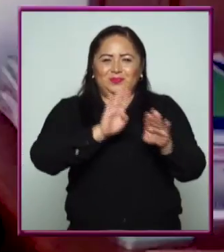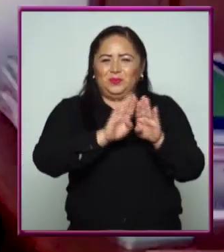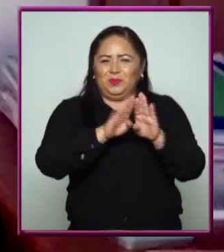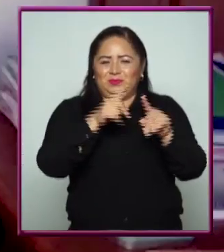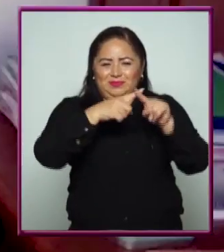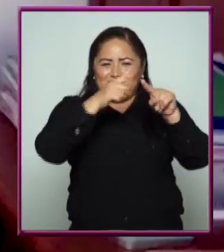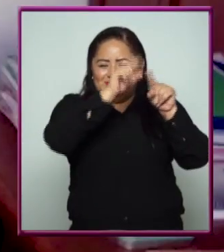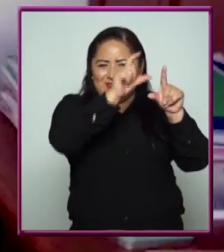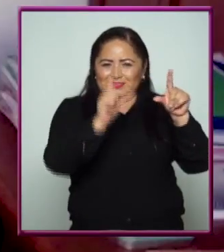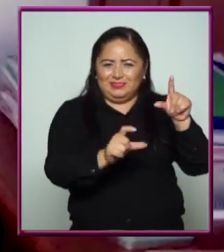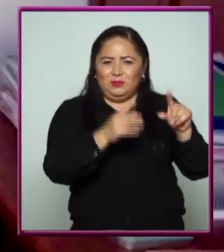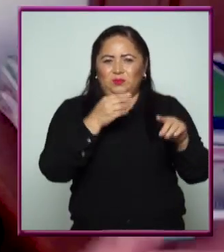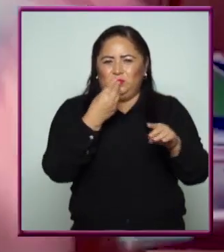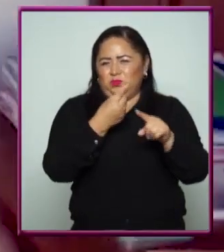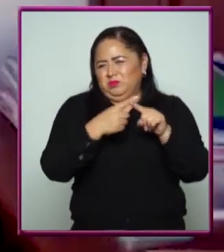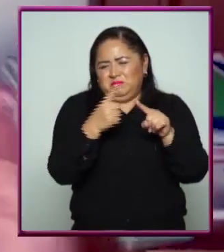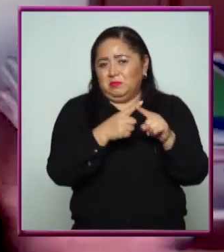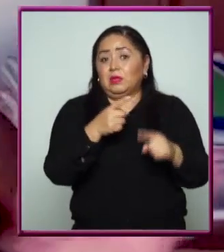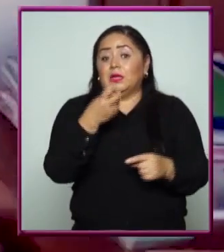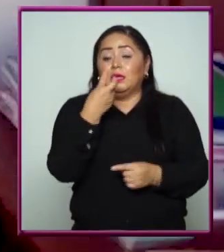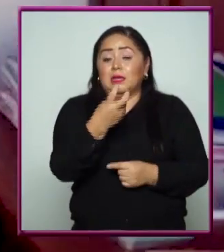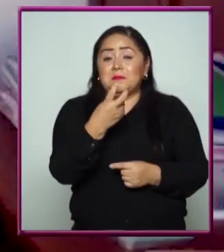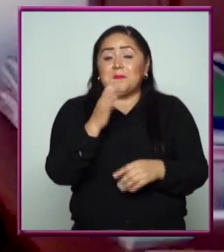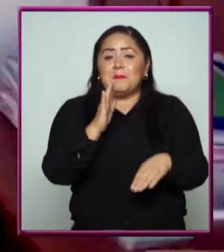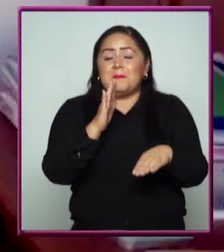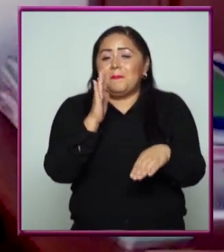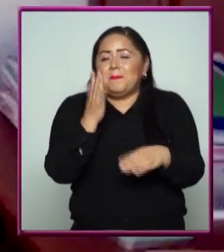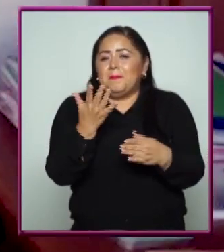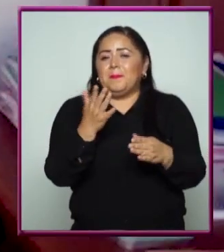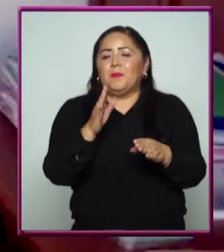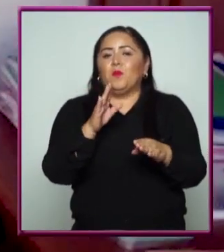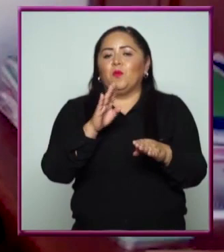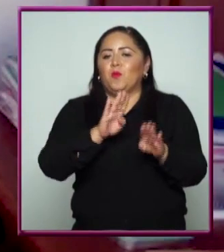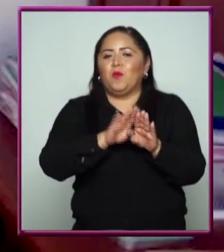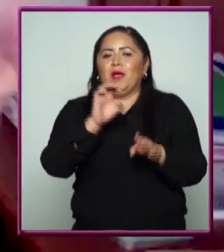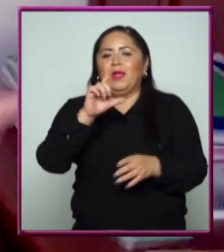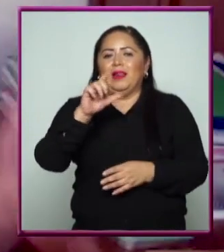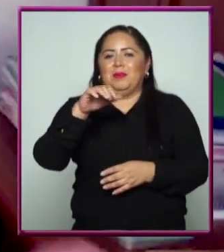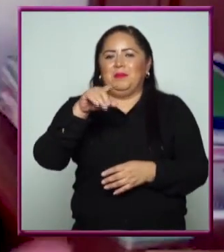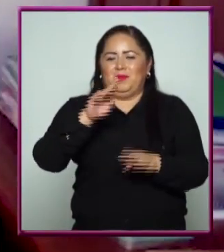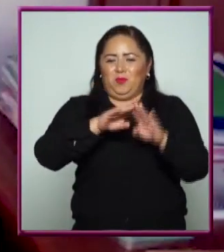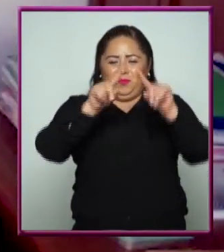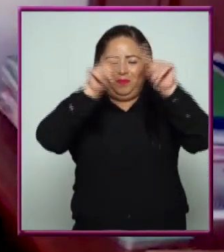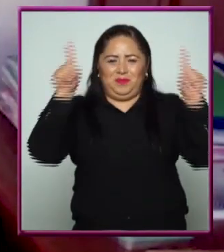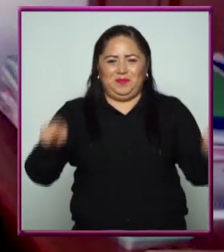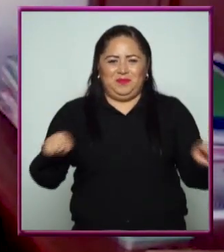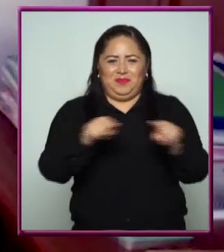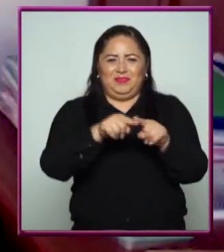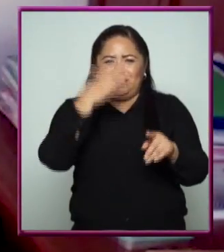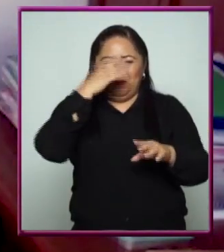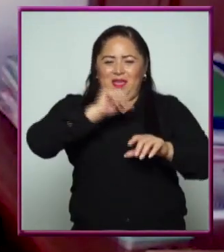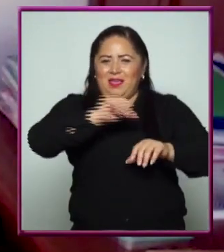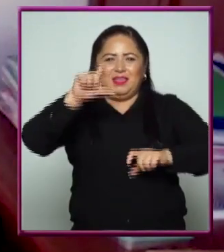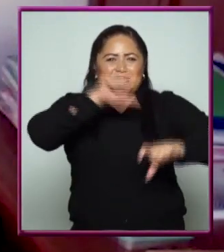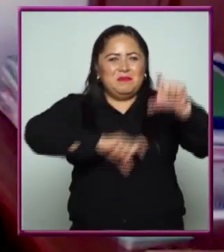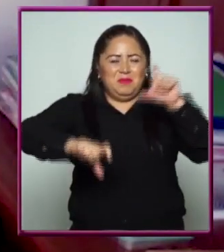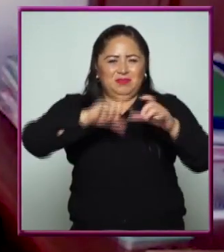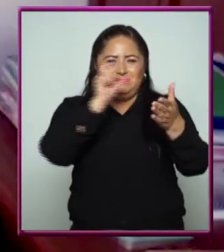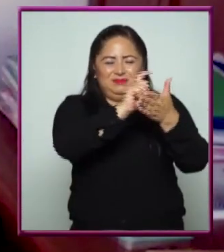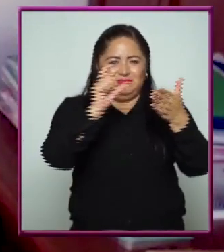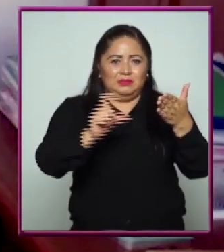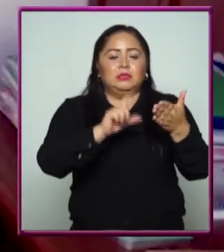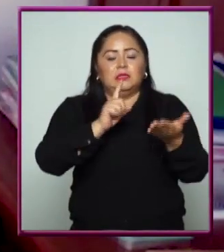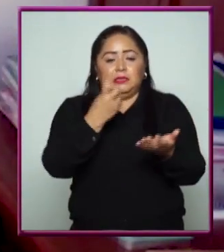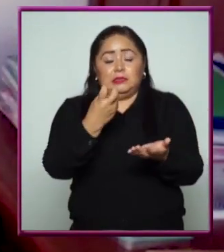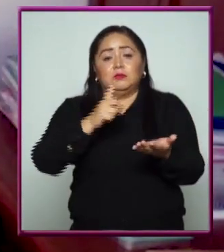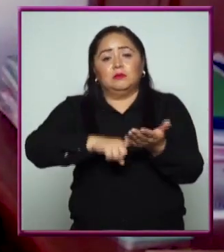con muchísimos elementos, bueno, parte de los elementos de esta tabla periódica química se